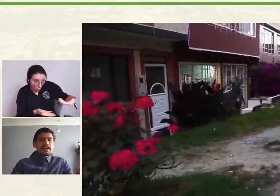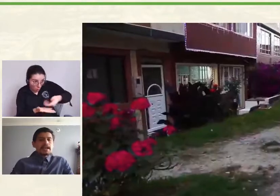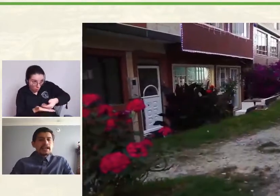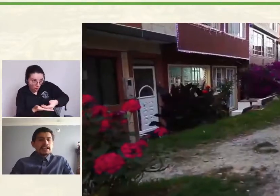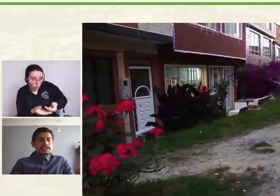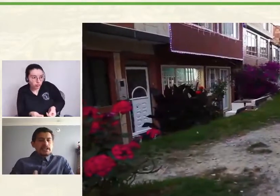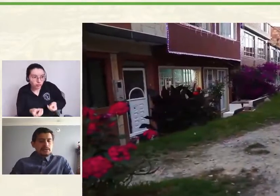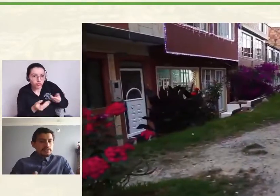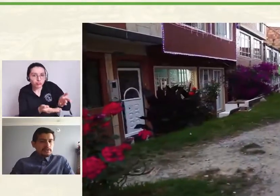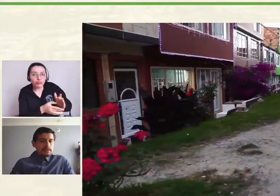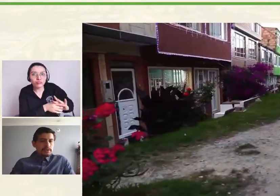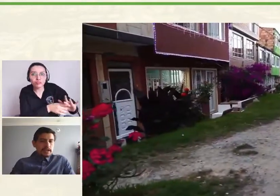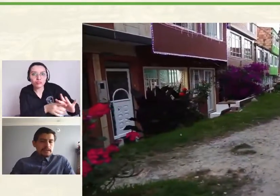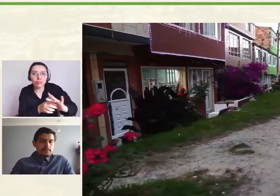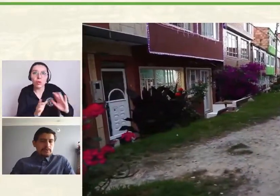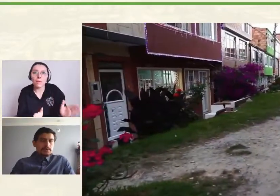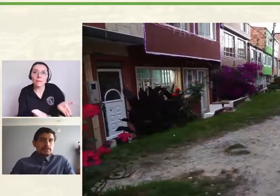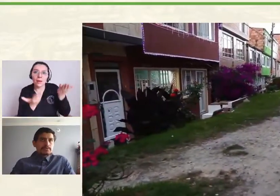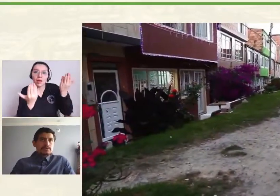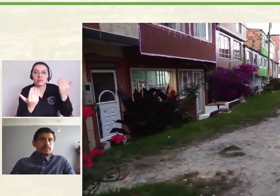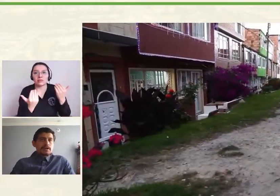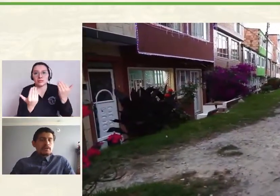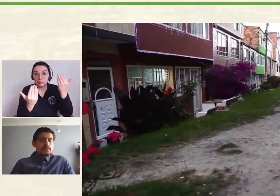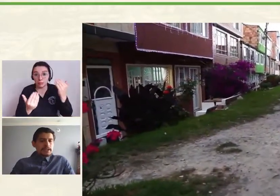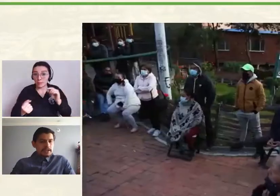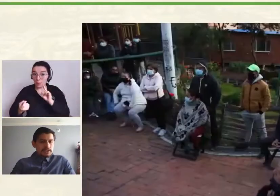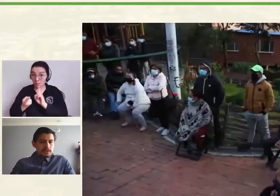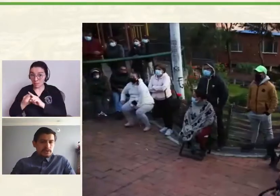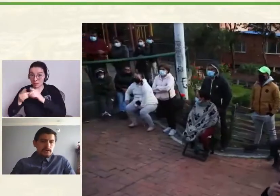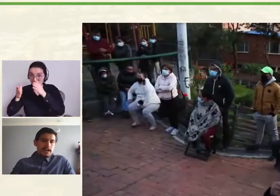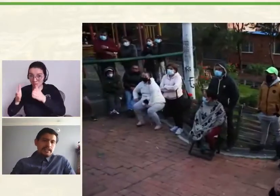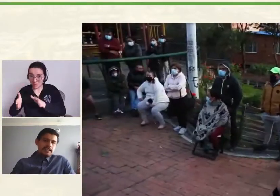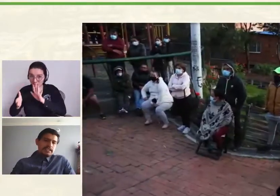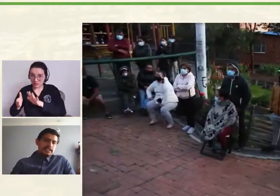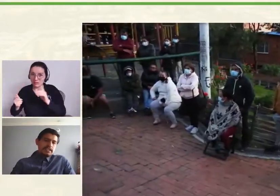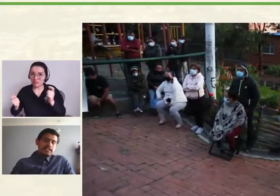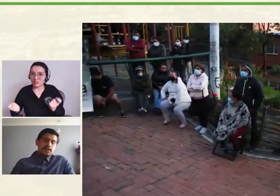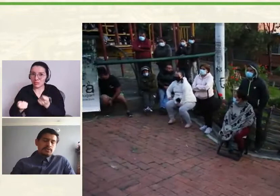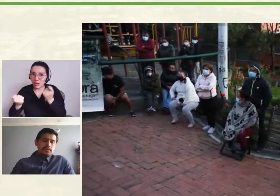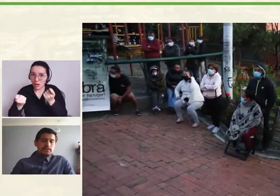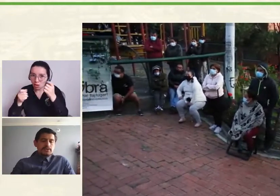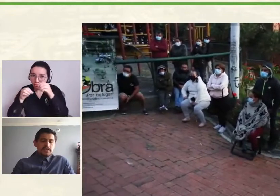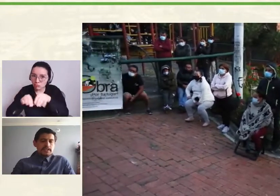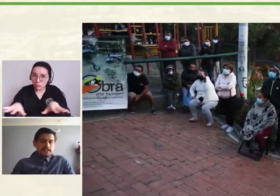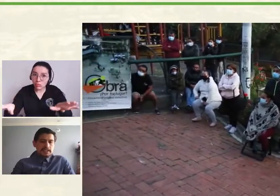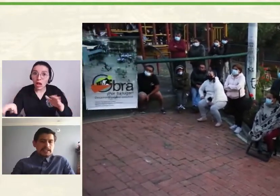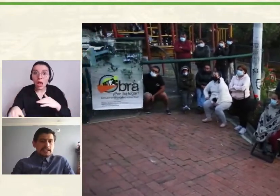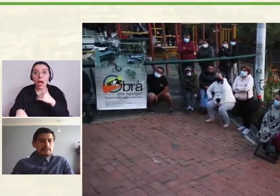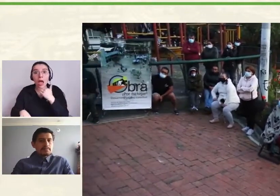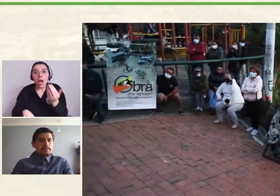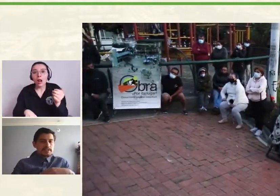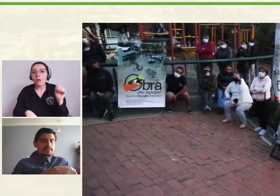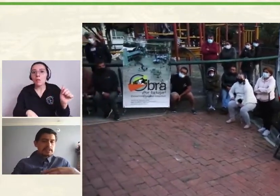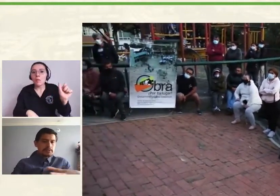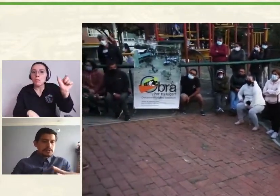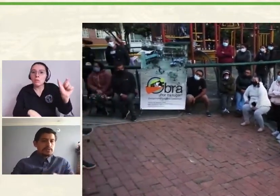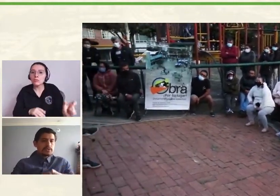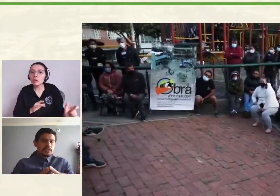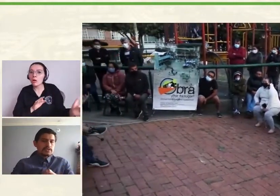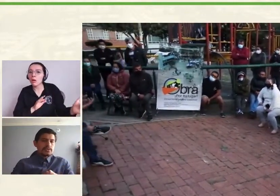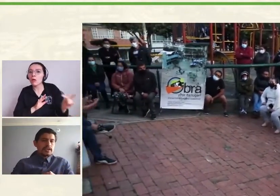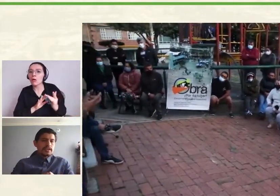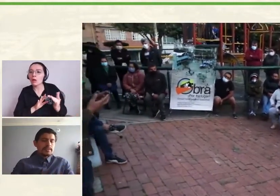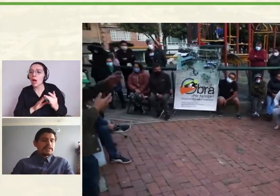publicidad. Ya cuando tenemos una comunicación con alguien que está interesado, con una persona que está interesada, pues empezamos